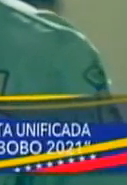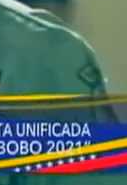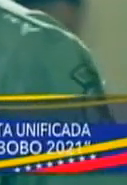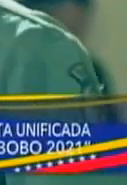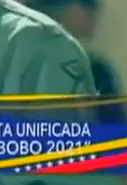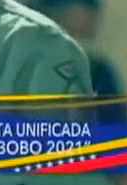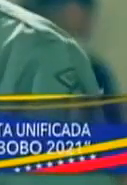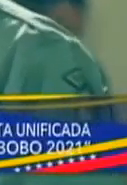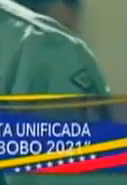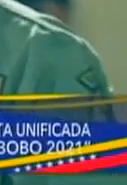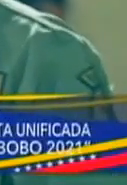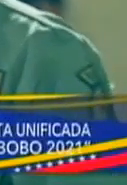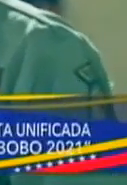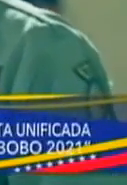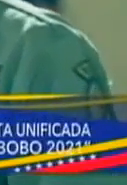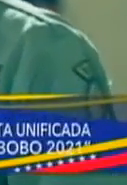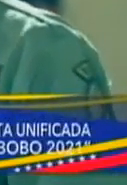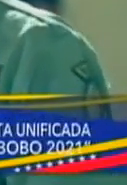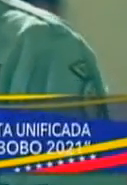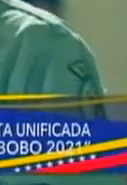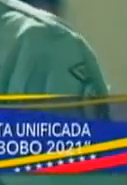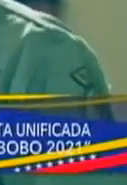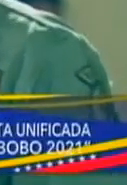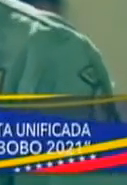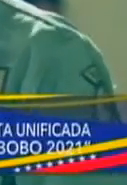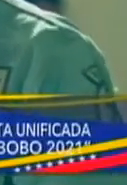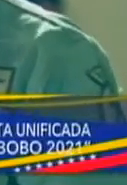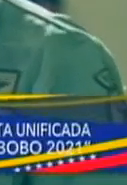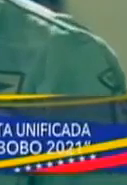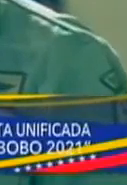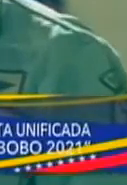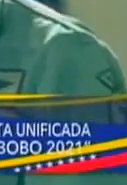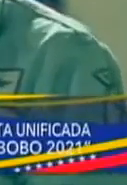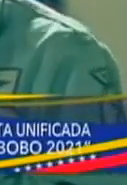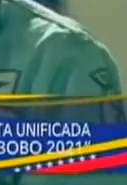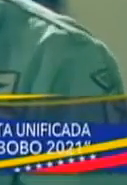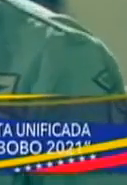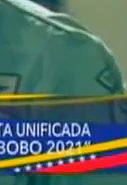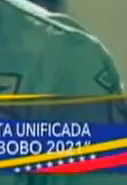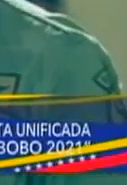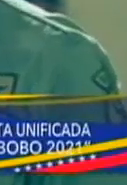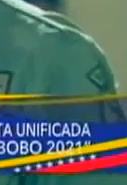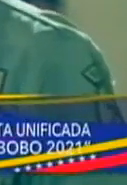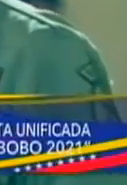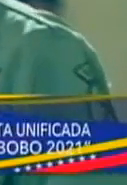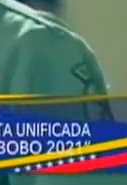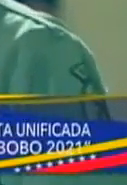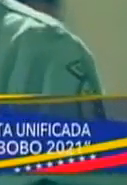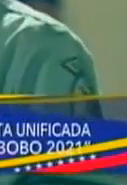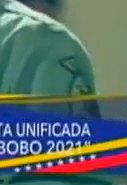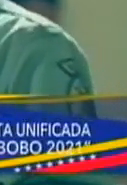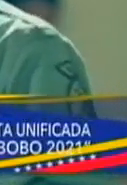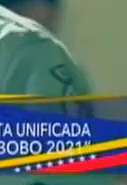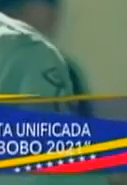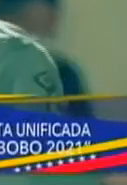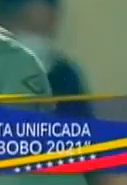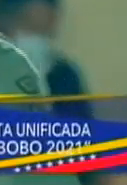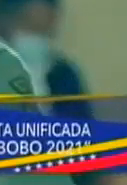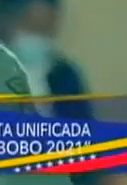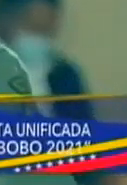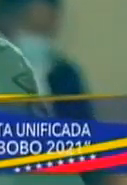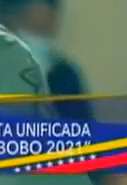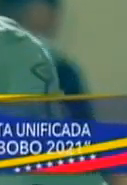indica, para la paz. Bajo su mandato, bajo su dirección, bajo su orientación, hemos alcanzado estos niveles